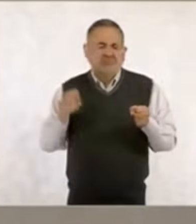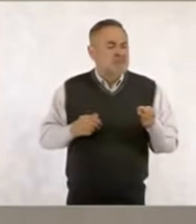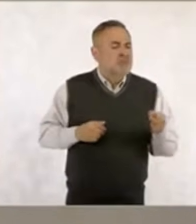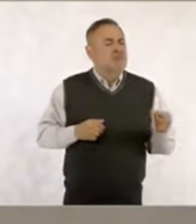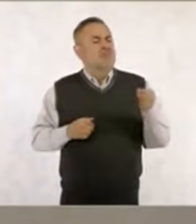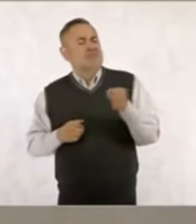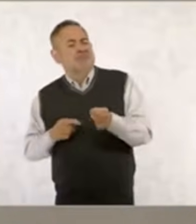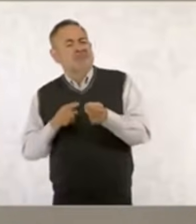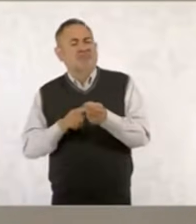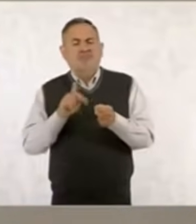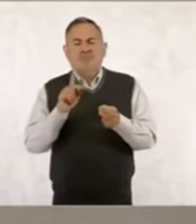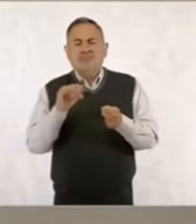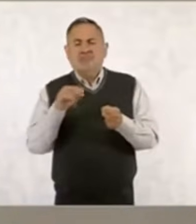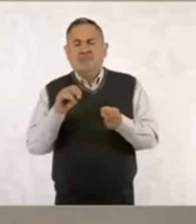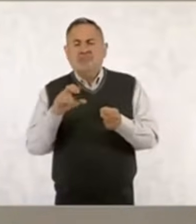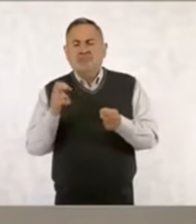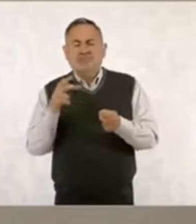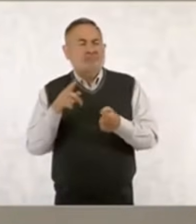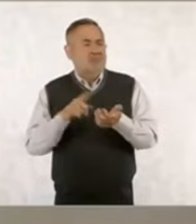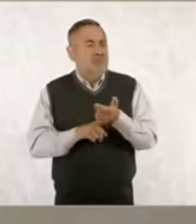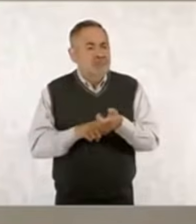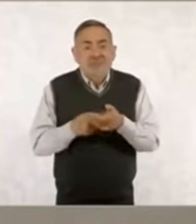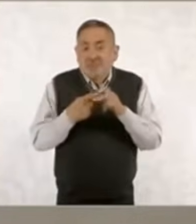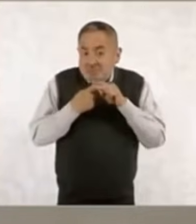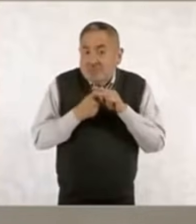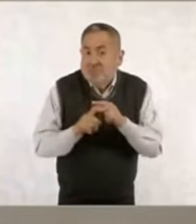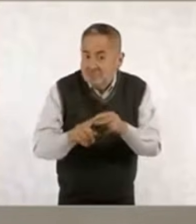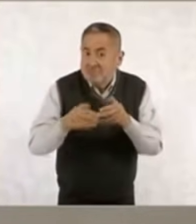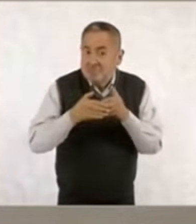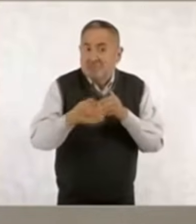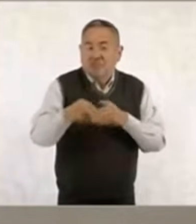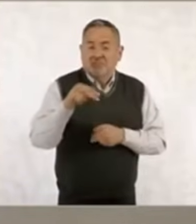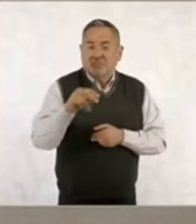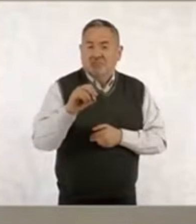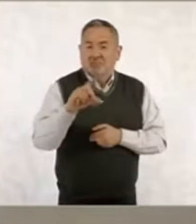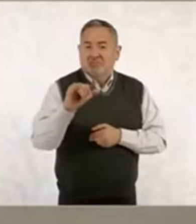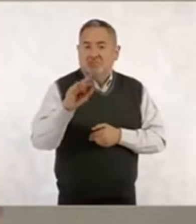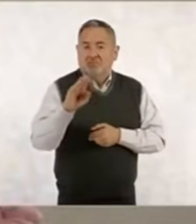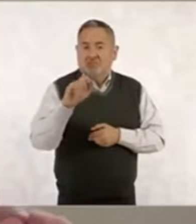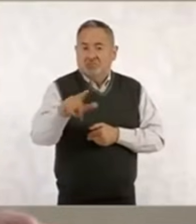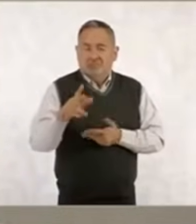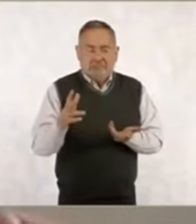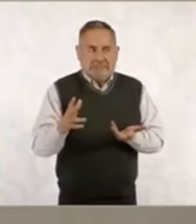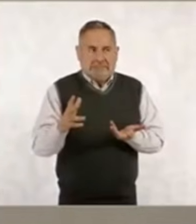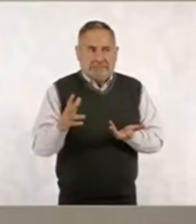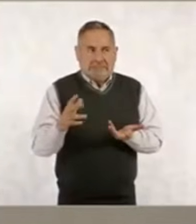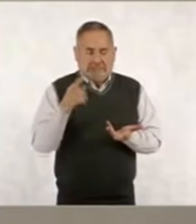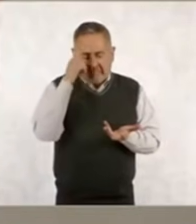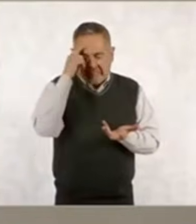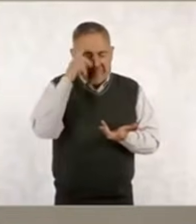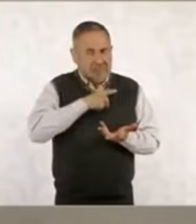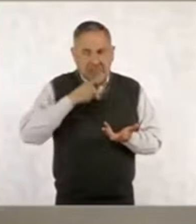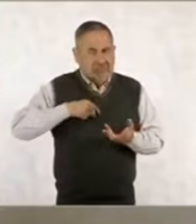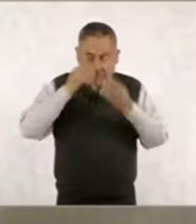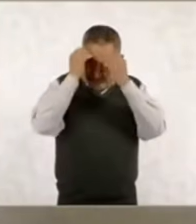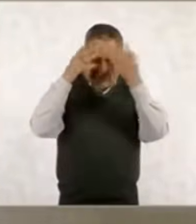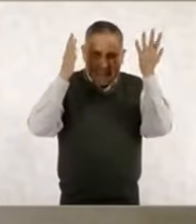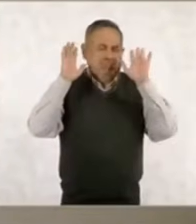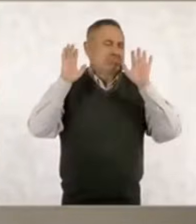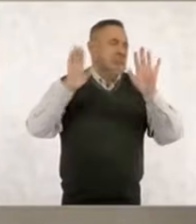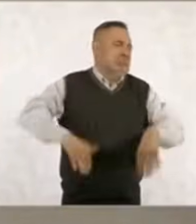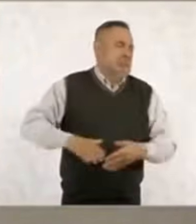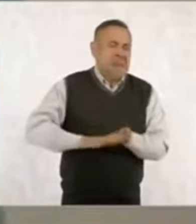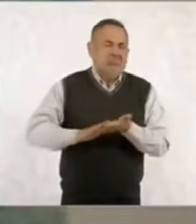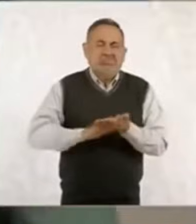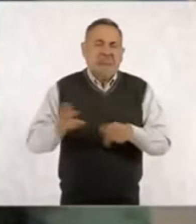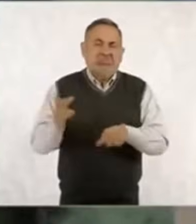Es algo que no debemos de, me parece que históricamente, dejarlo perdido, que no pasó nada o pasó